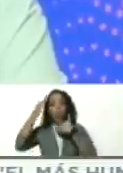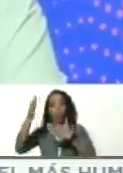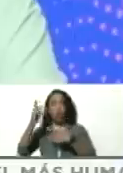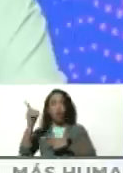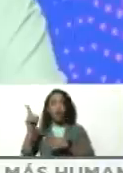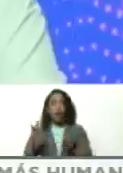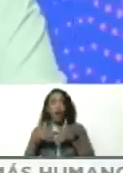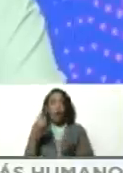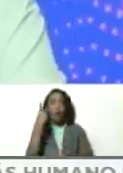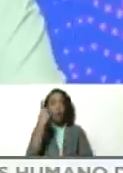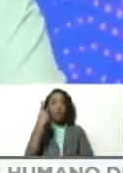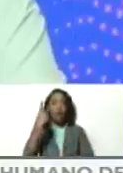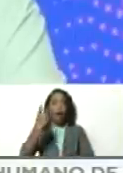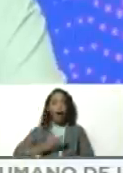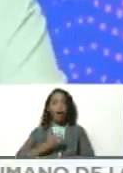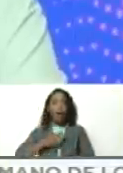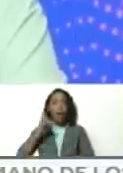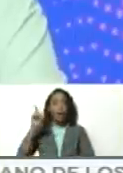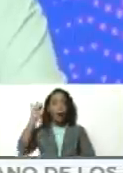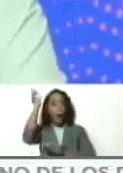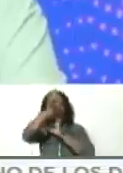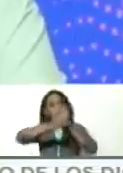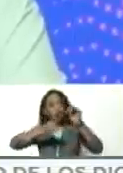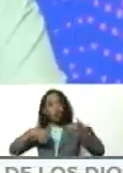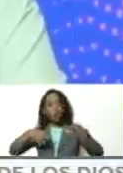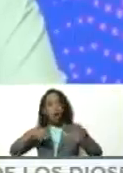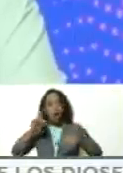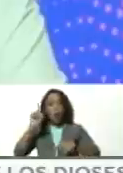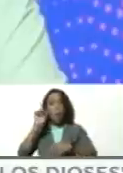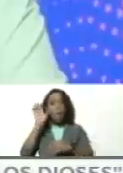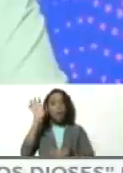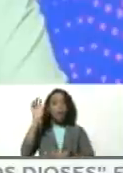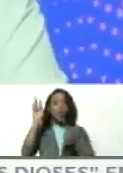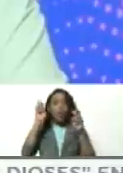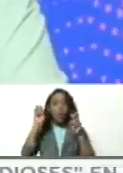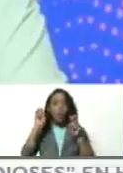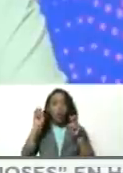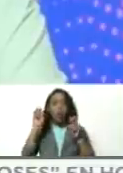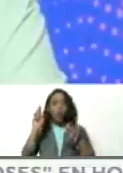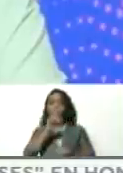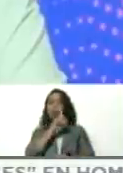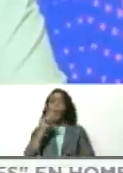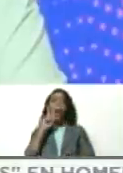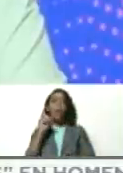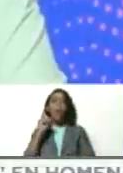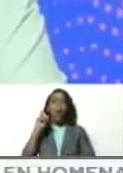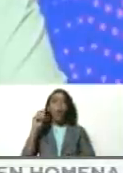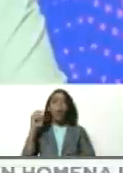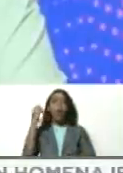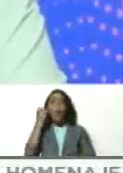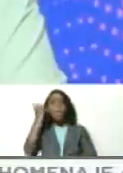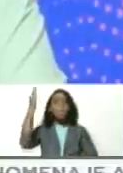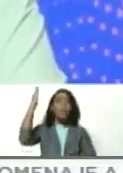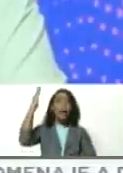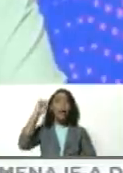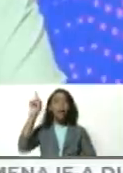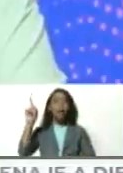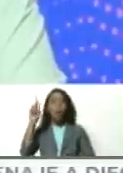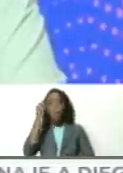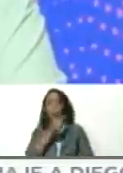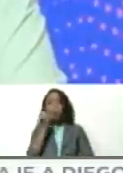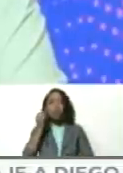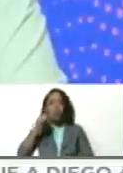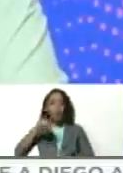ganaron 1 alcaldía en el Amazonas. Un partido nuevo llamado COMPA, Compromiso País, ganó 1